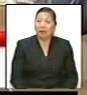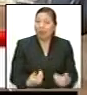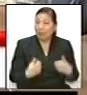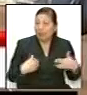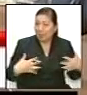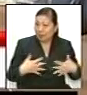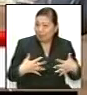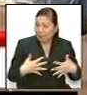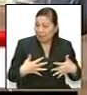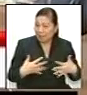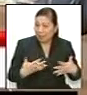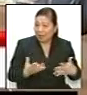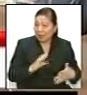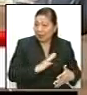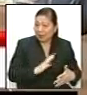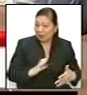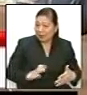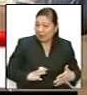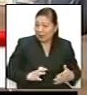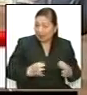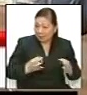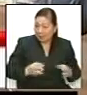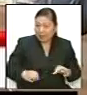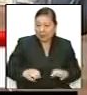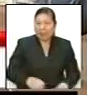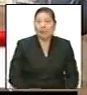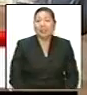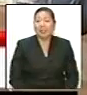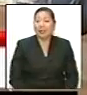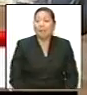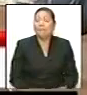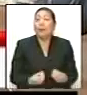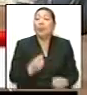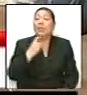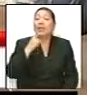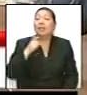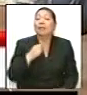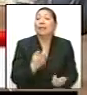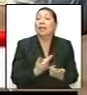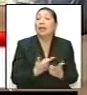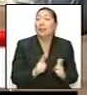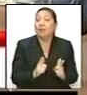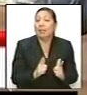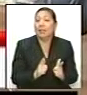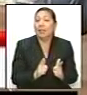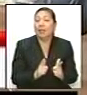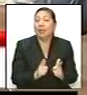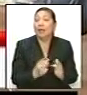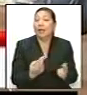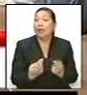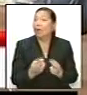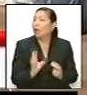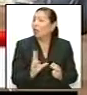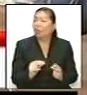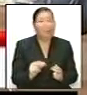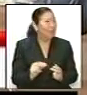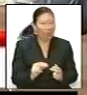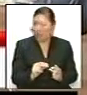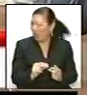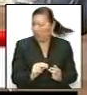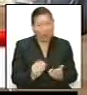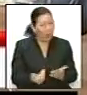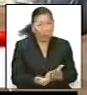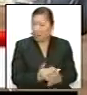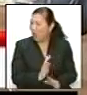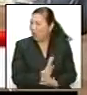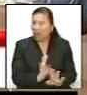miedo de hablar de la reforma del Estado, que eso es lo que hay que hacer, porque necesitamos liberar recursos, señor presidente. No hay recursos